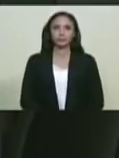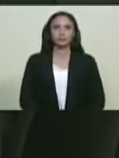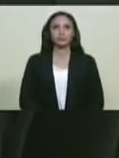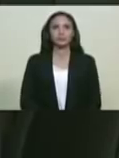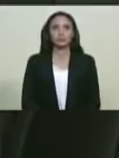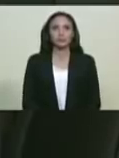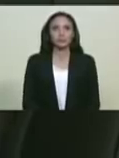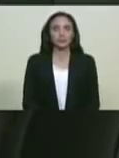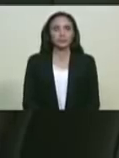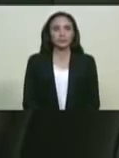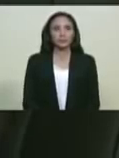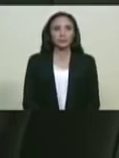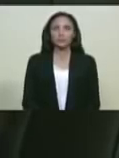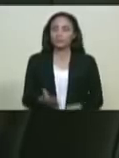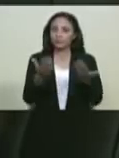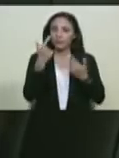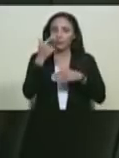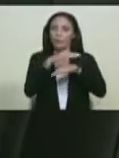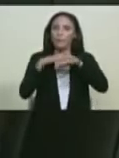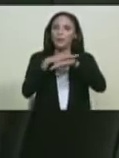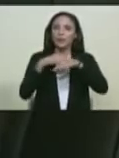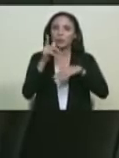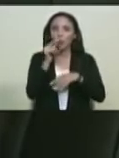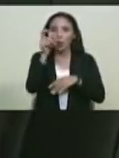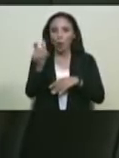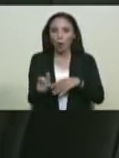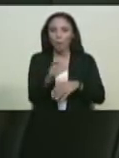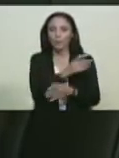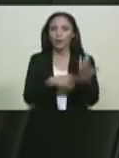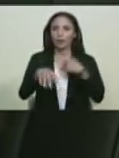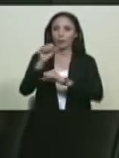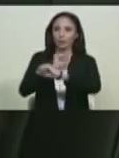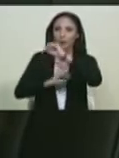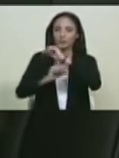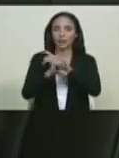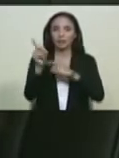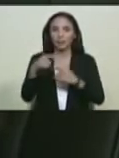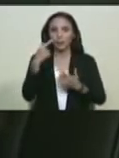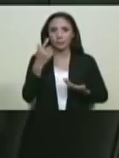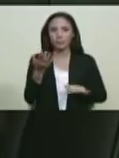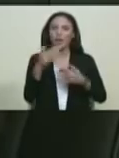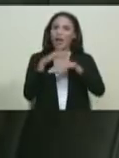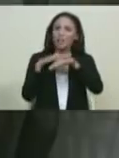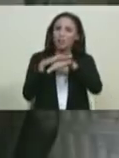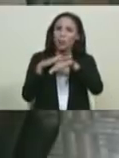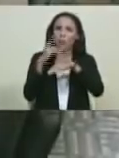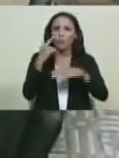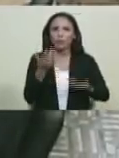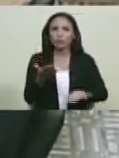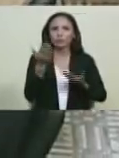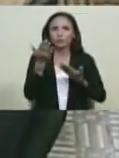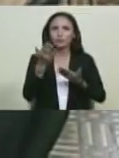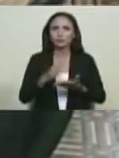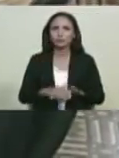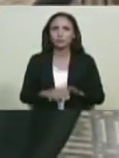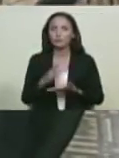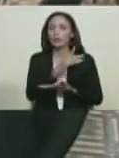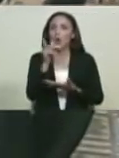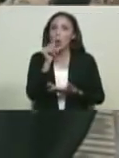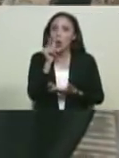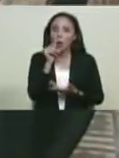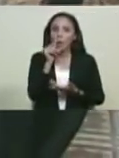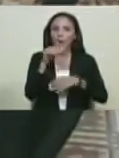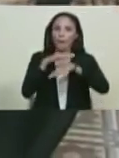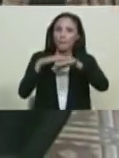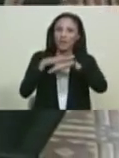ministro del poder popular para la defensa perdón para el petróleo que es como